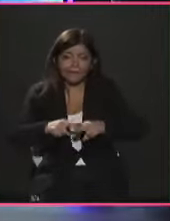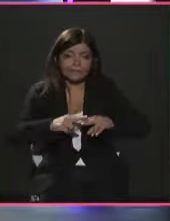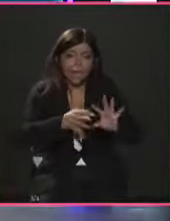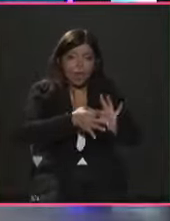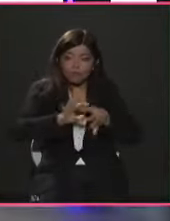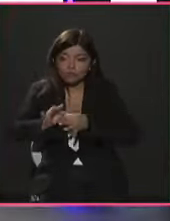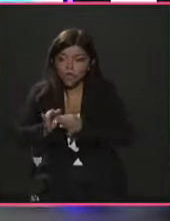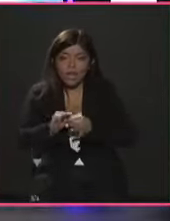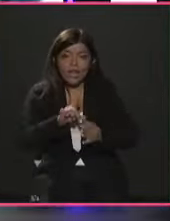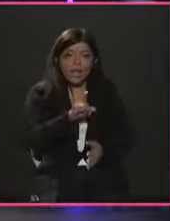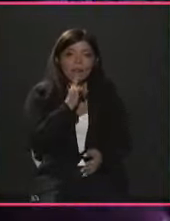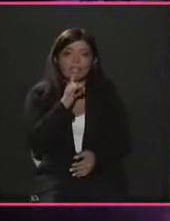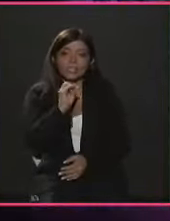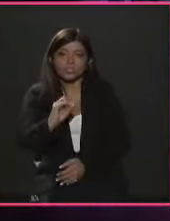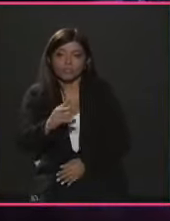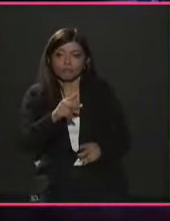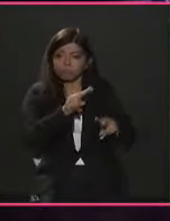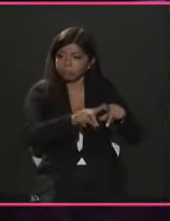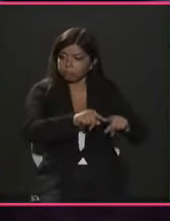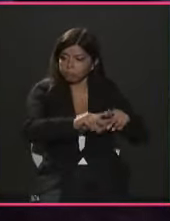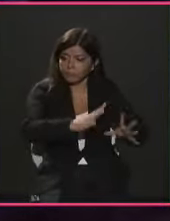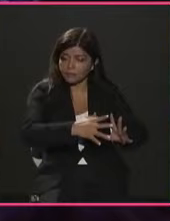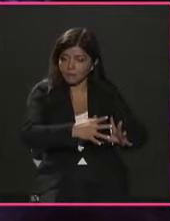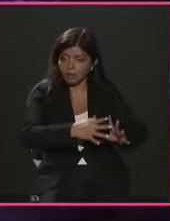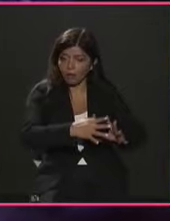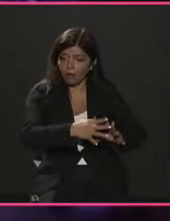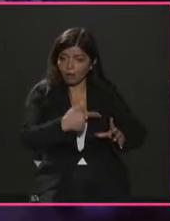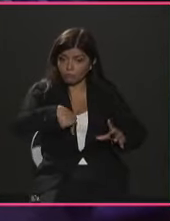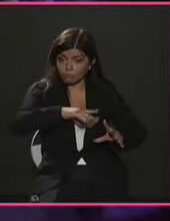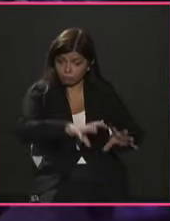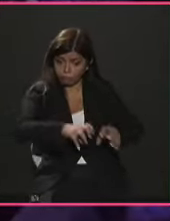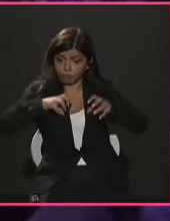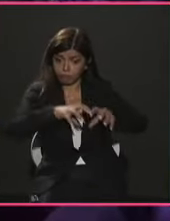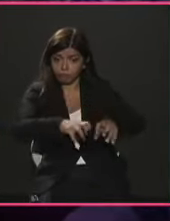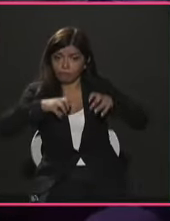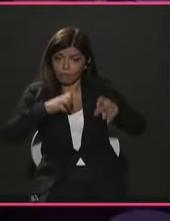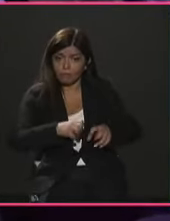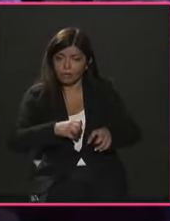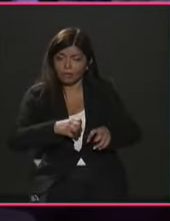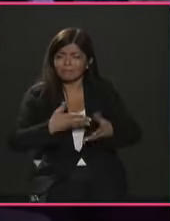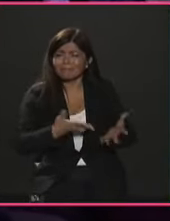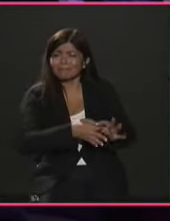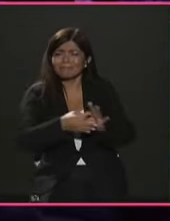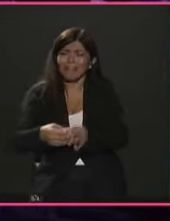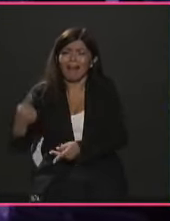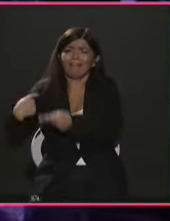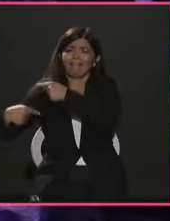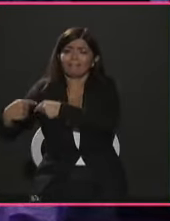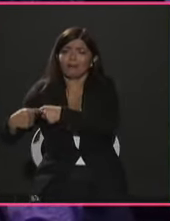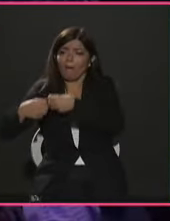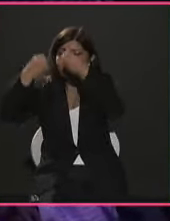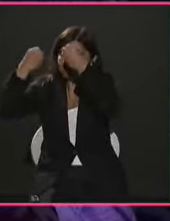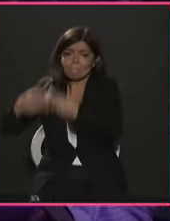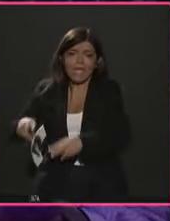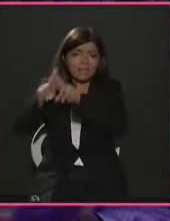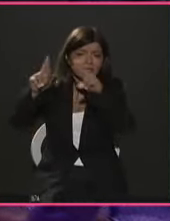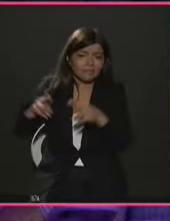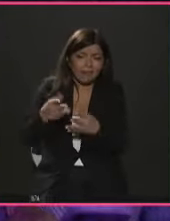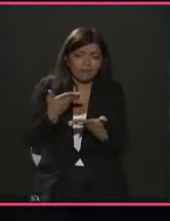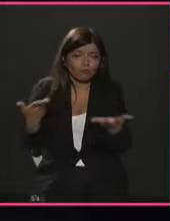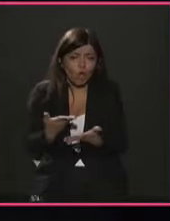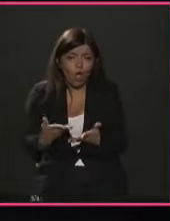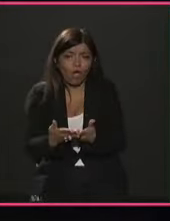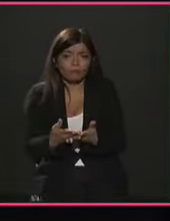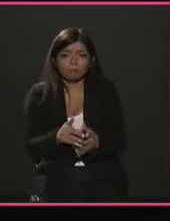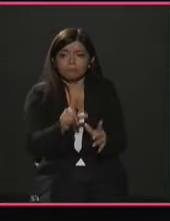solos en la tierra y los estamos extrayendo estamos extrayendo nuestra para un